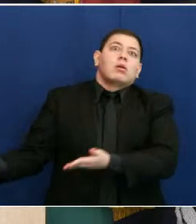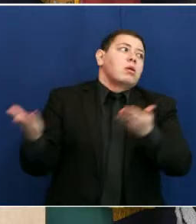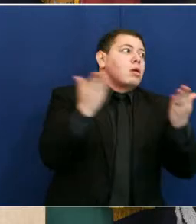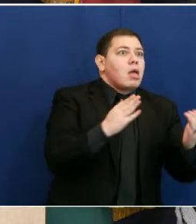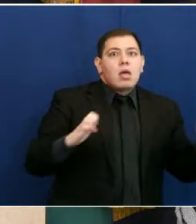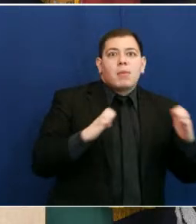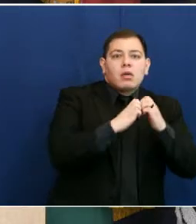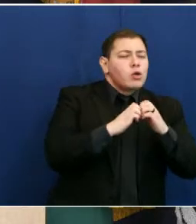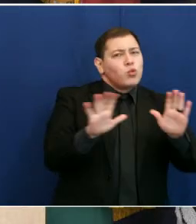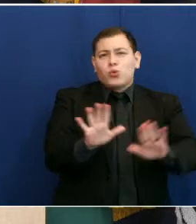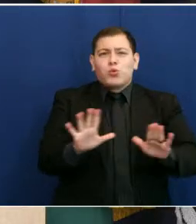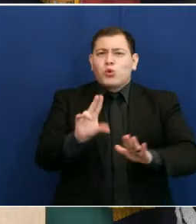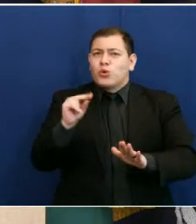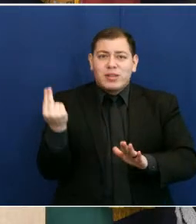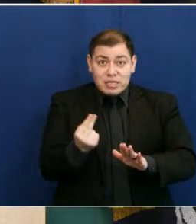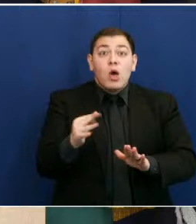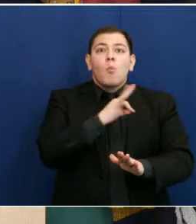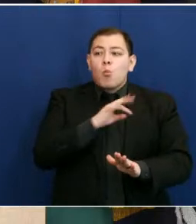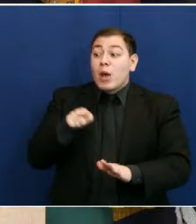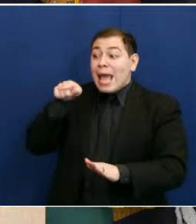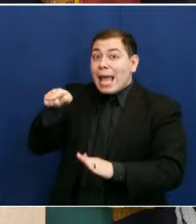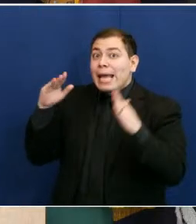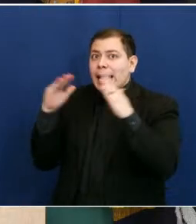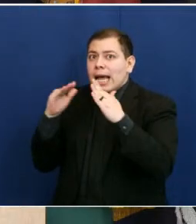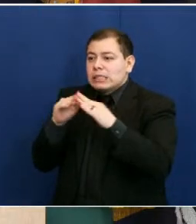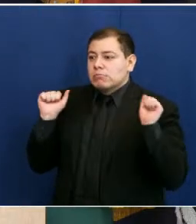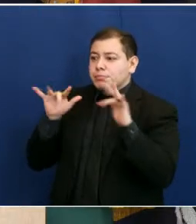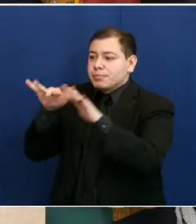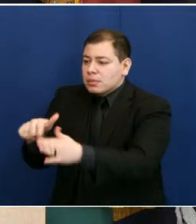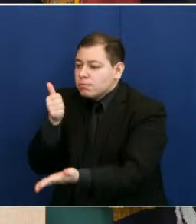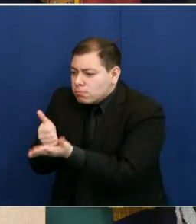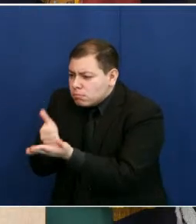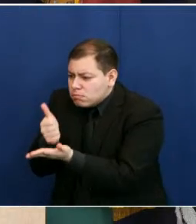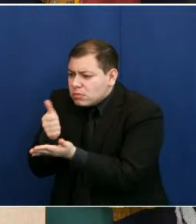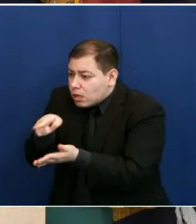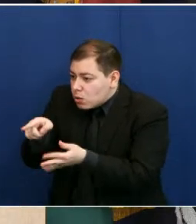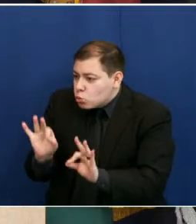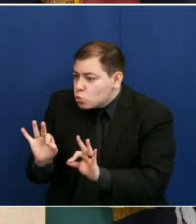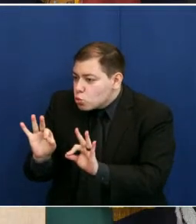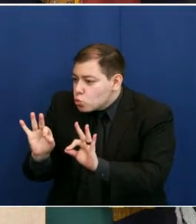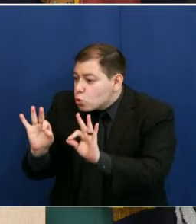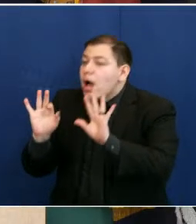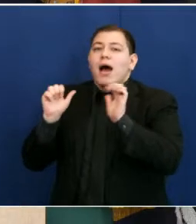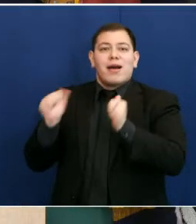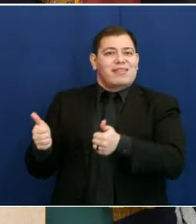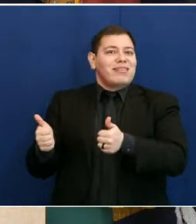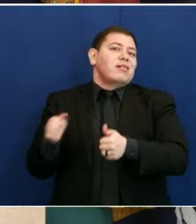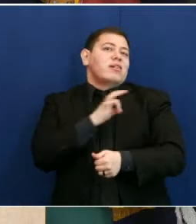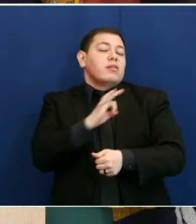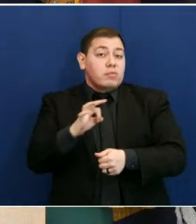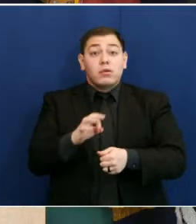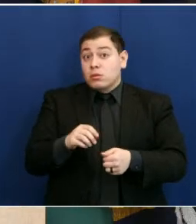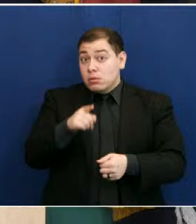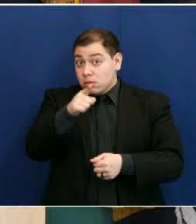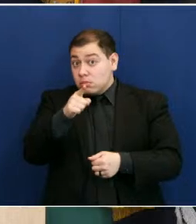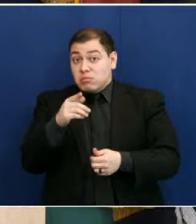pueda regresar a su rutina diaria como antes. Este tratamiento está proporcionado sin costo y está abierto a todos los que son